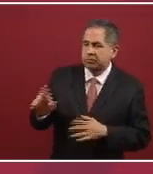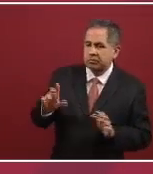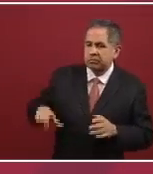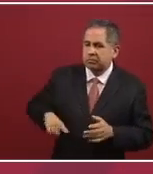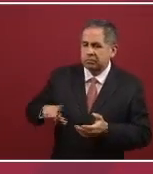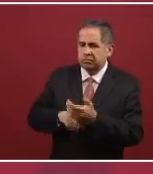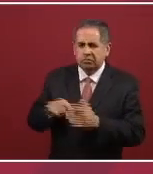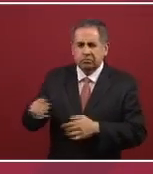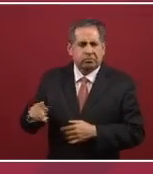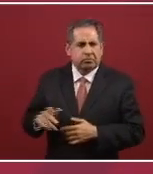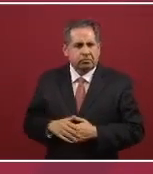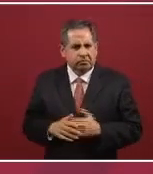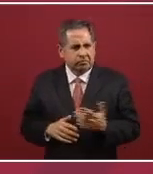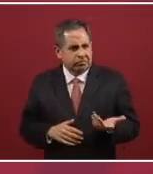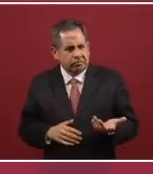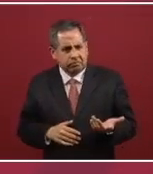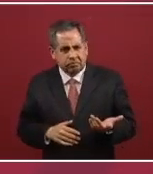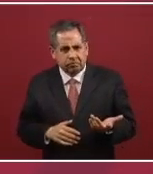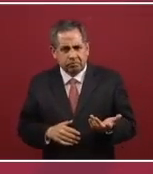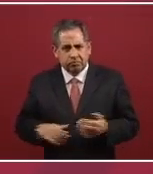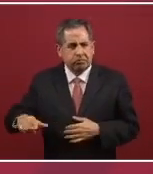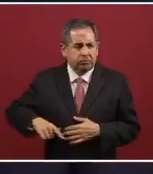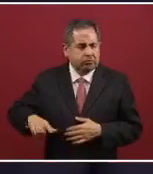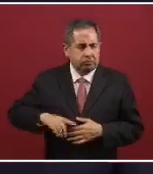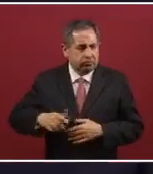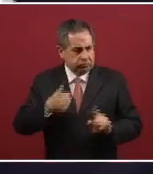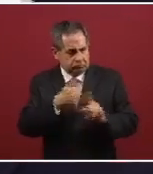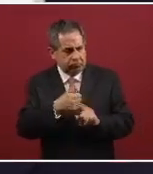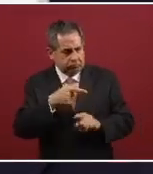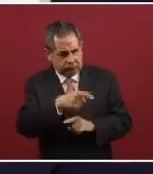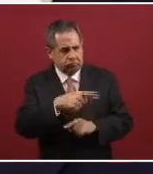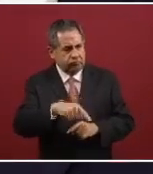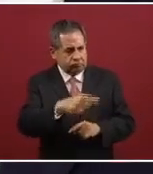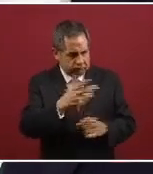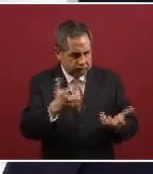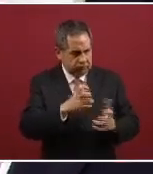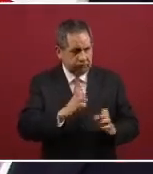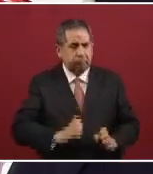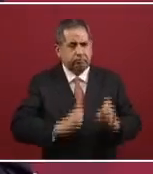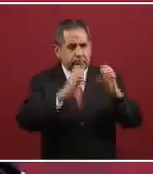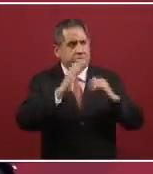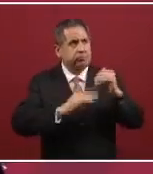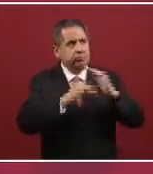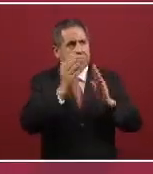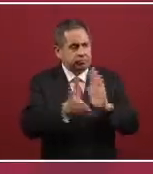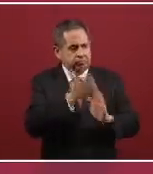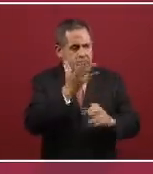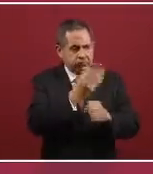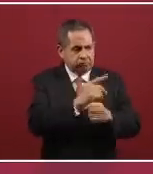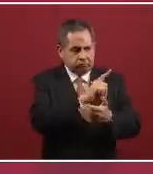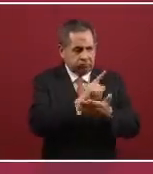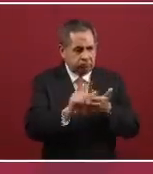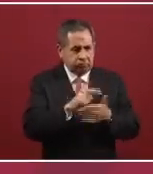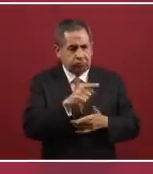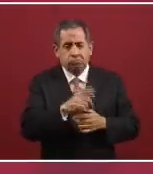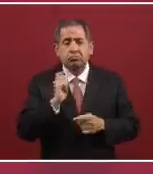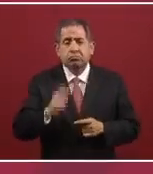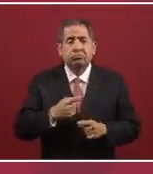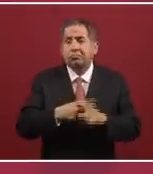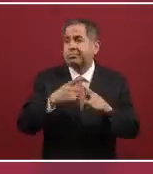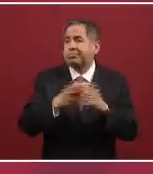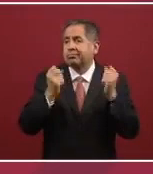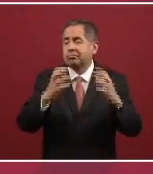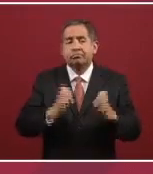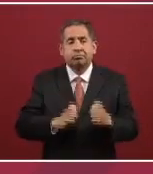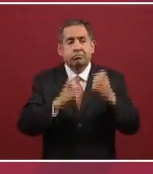gobierno. Y el gobierno decía, es un asunto de los condóminos. El caso es que estaban abandonados